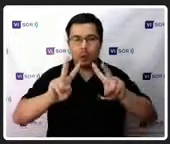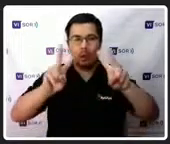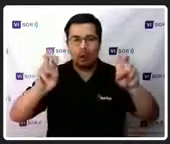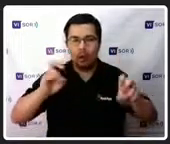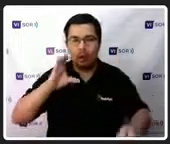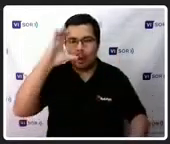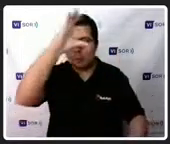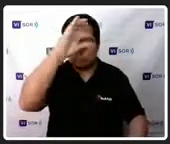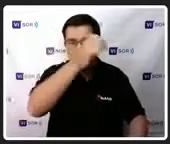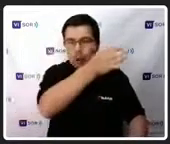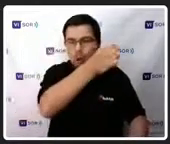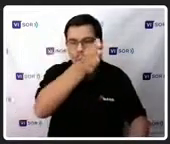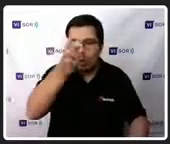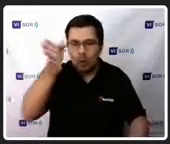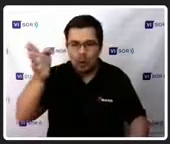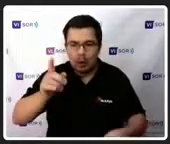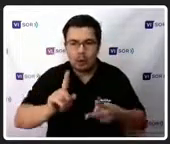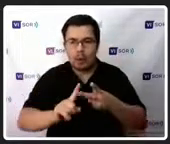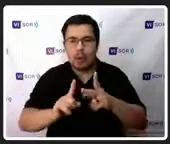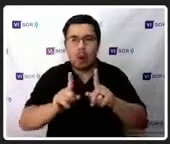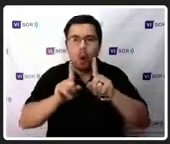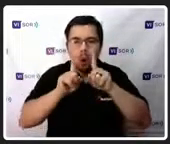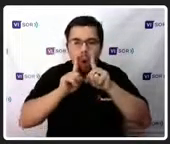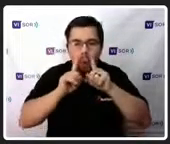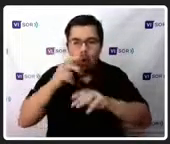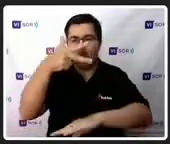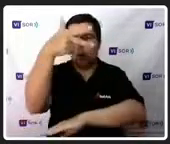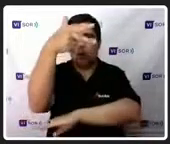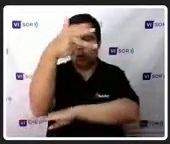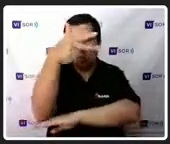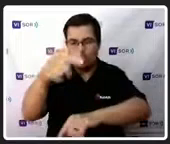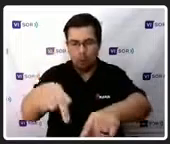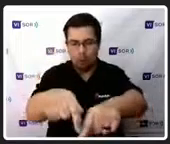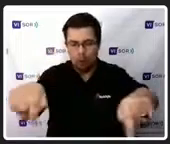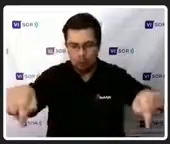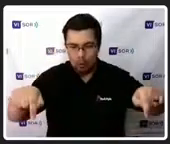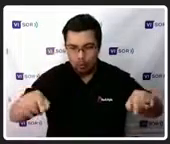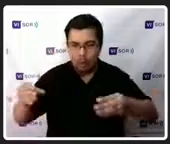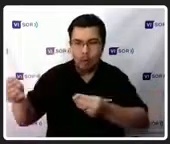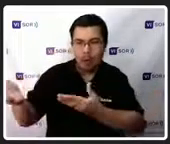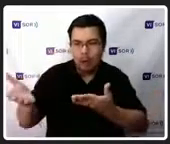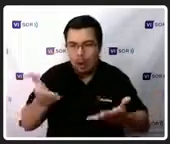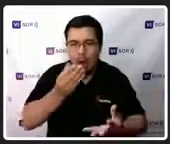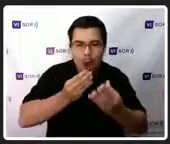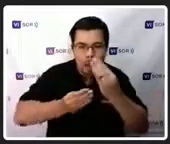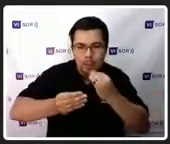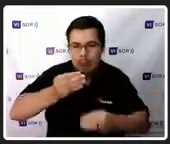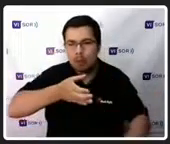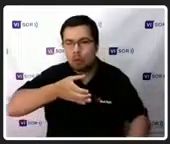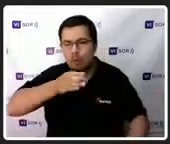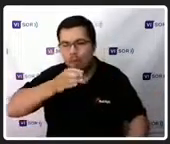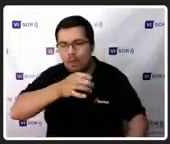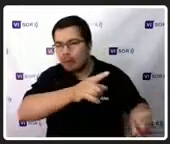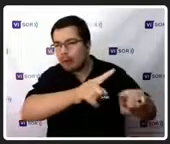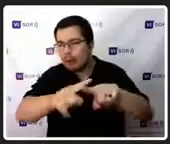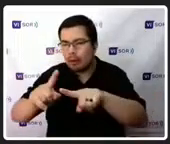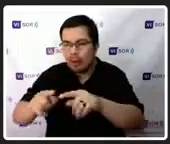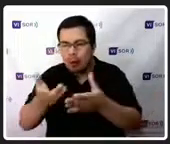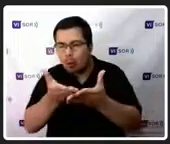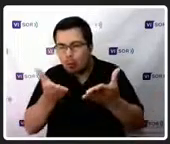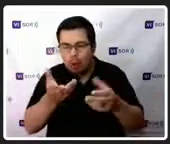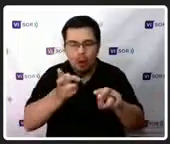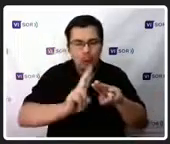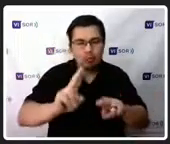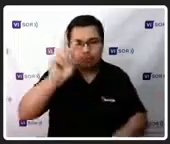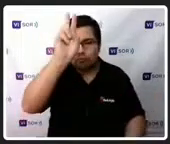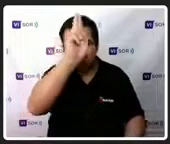gusta más recepción o habitaciones o les gusta más alimento y bebida y ustedes vayan un poco definiendo y formando su perfil